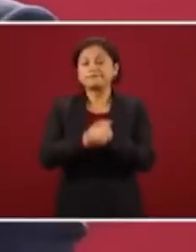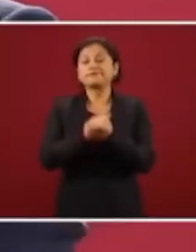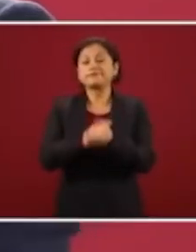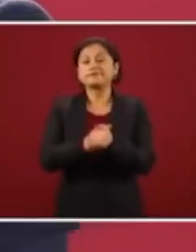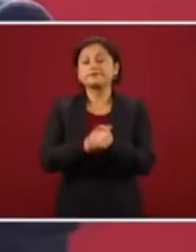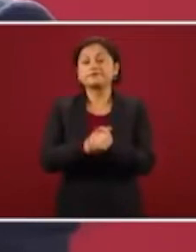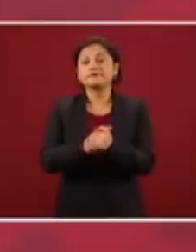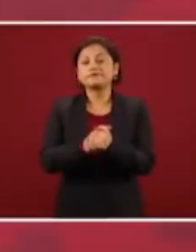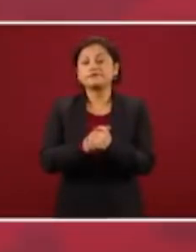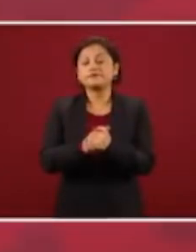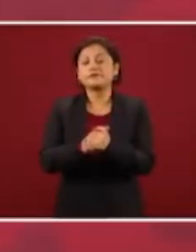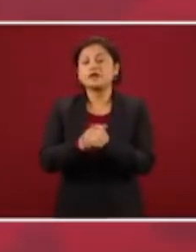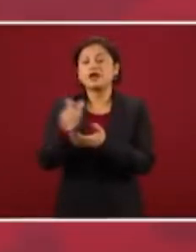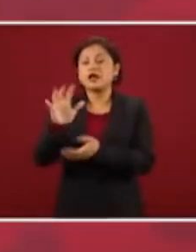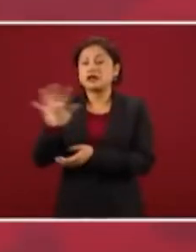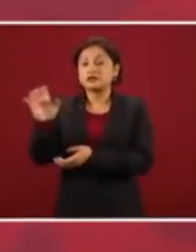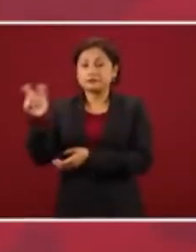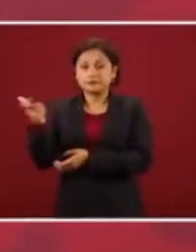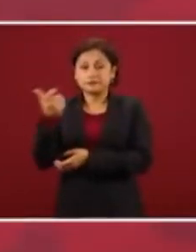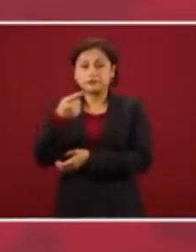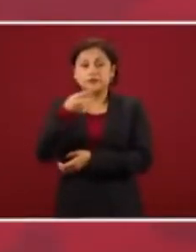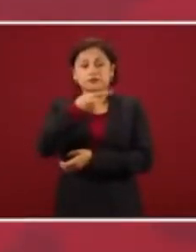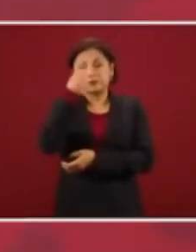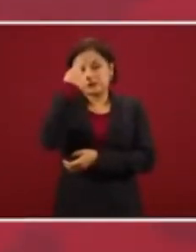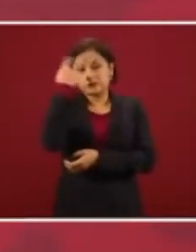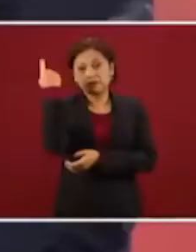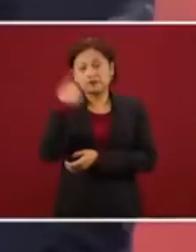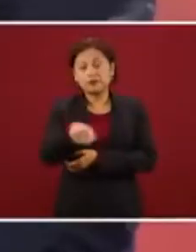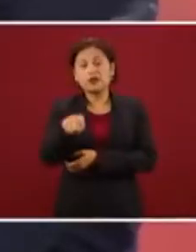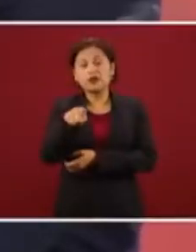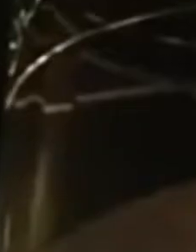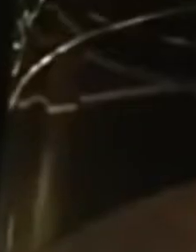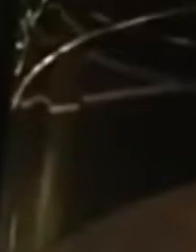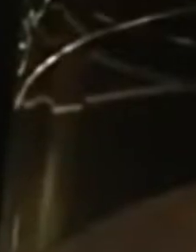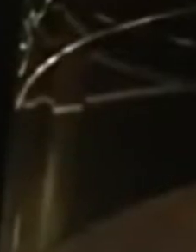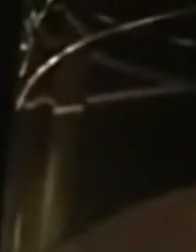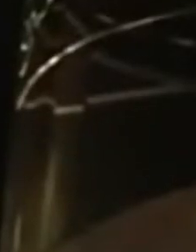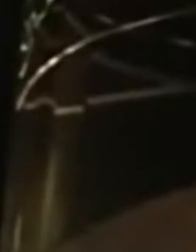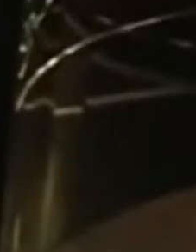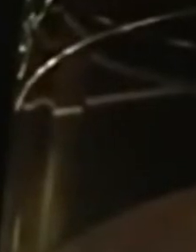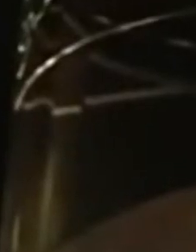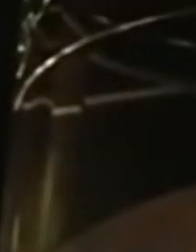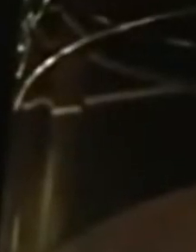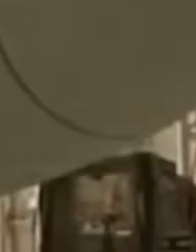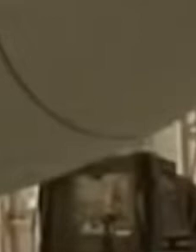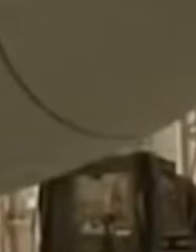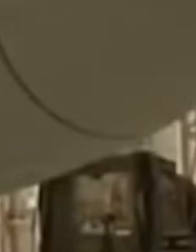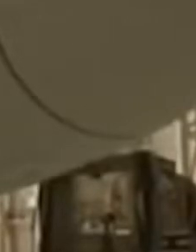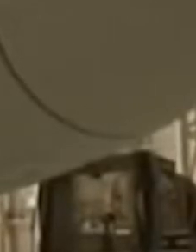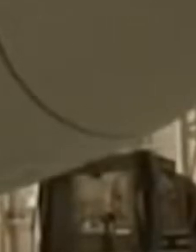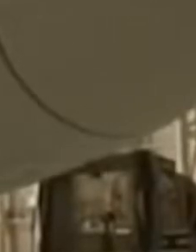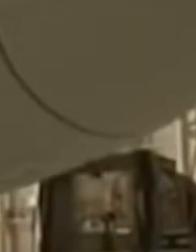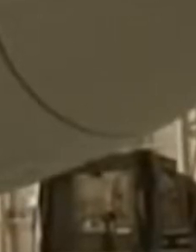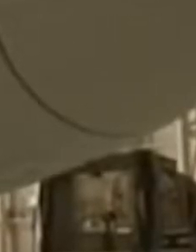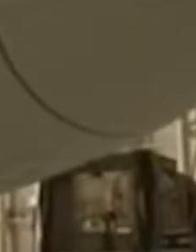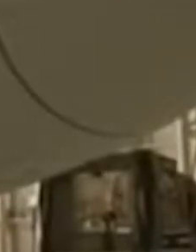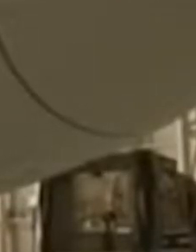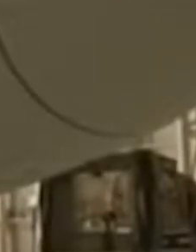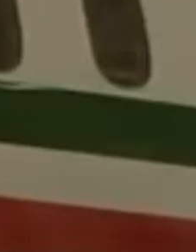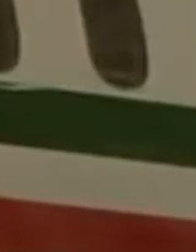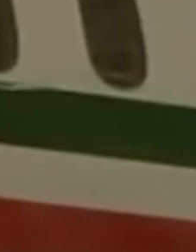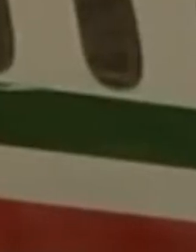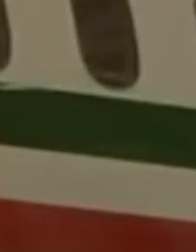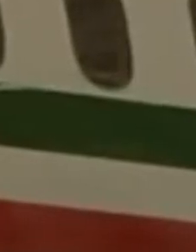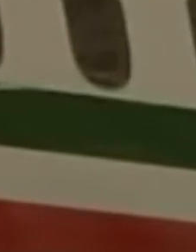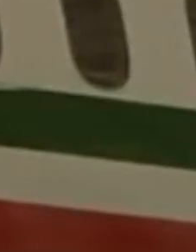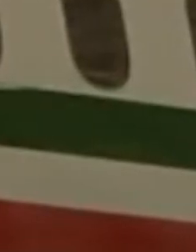2 o 3 años de servicio garantizado. El presidente aseguró que a más tardar el 15 de febrero